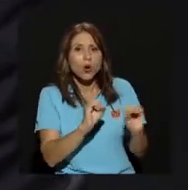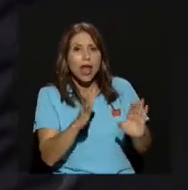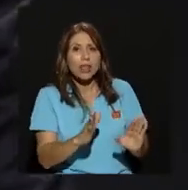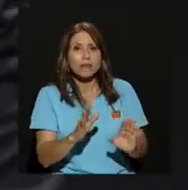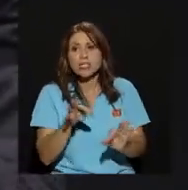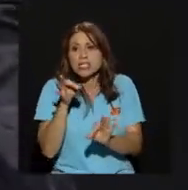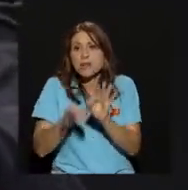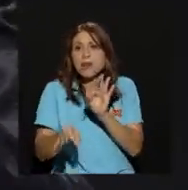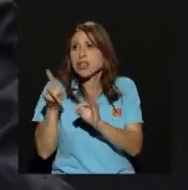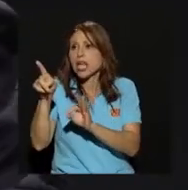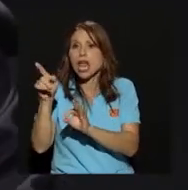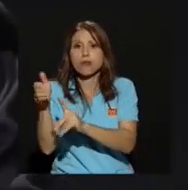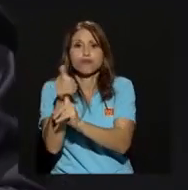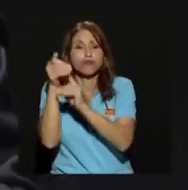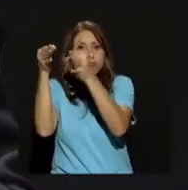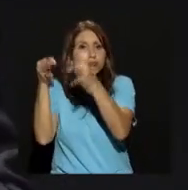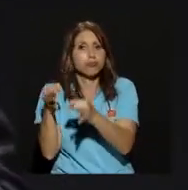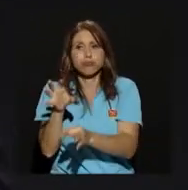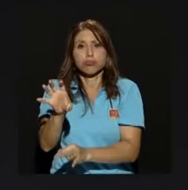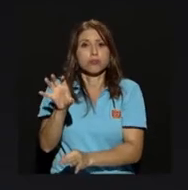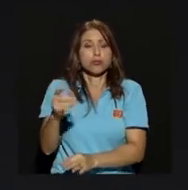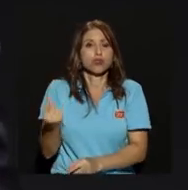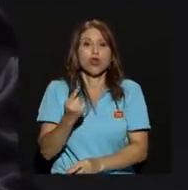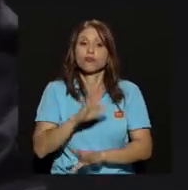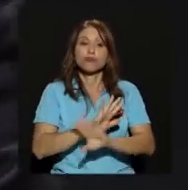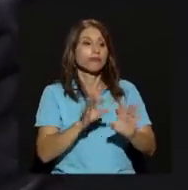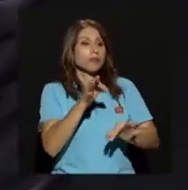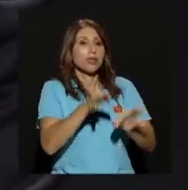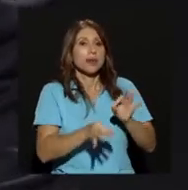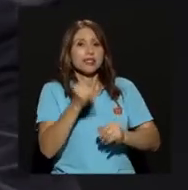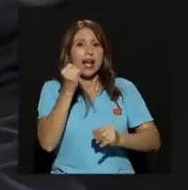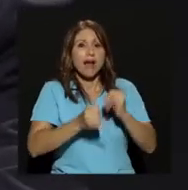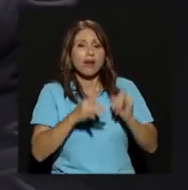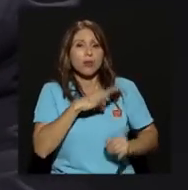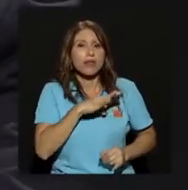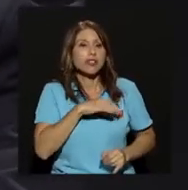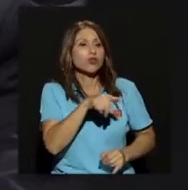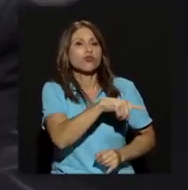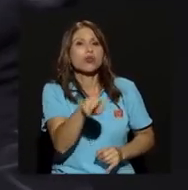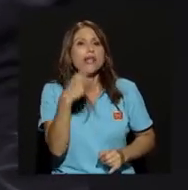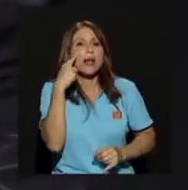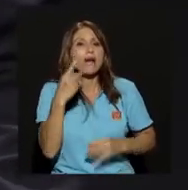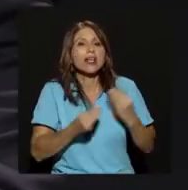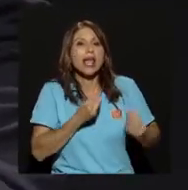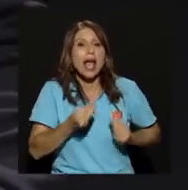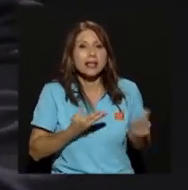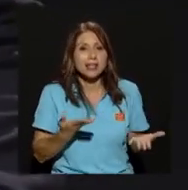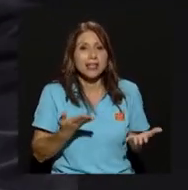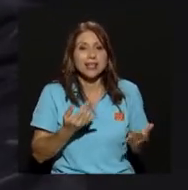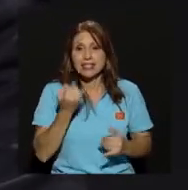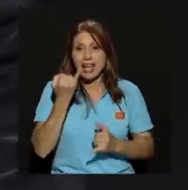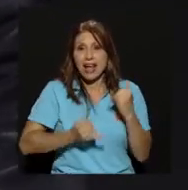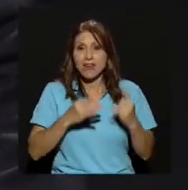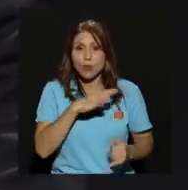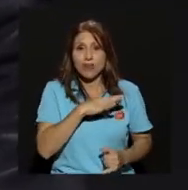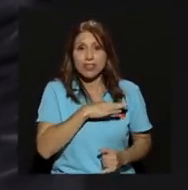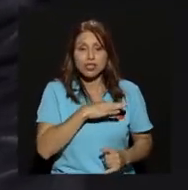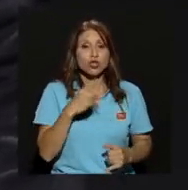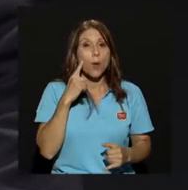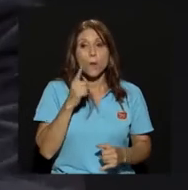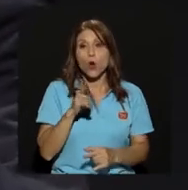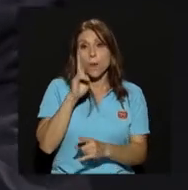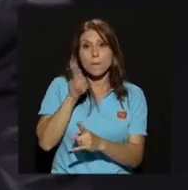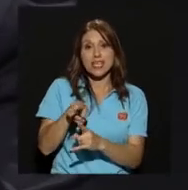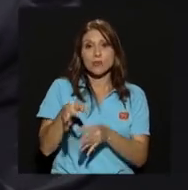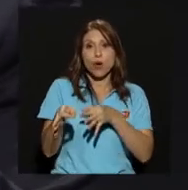se acaban los beneficios y ustedes vean a ver qué hacen se acaban los beneficios porque los fue el argumento que el mismo que está utilizando en el